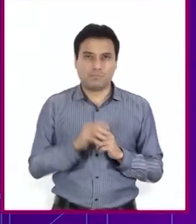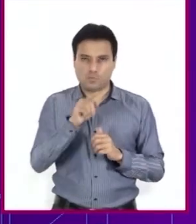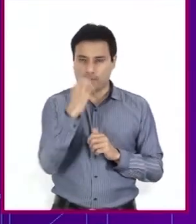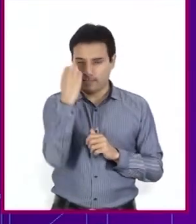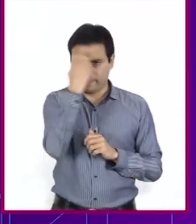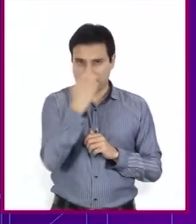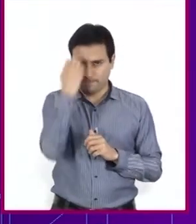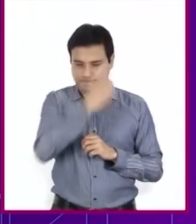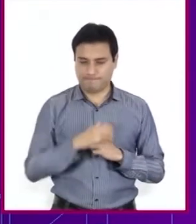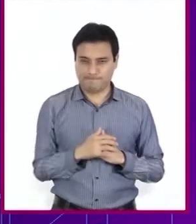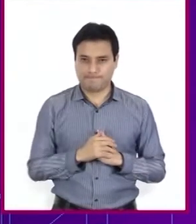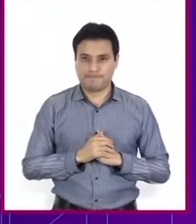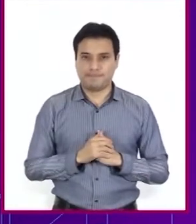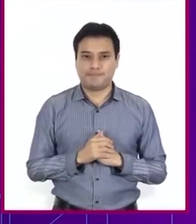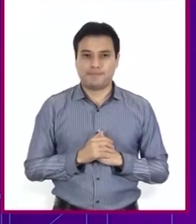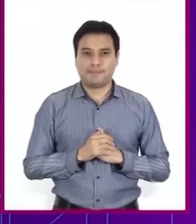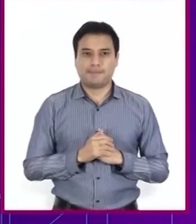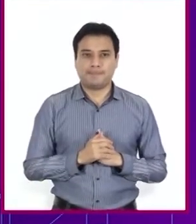sucesión.